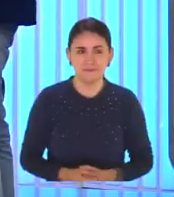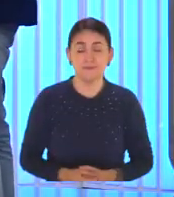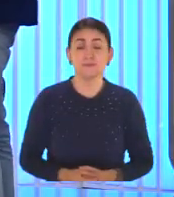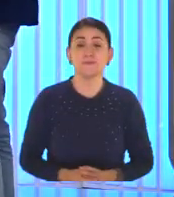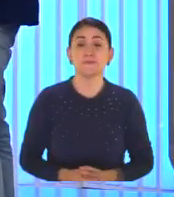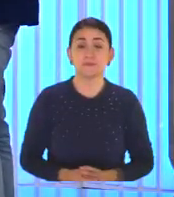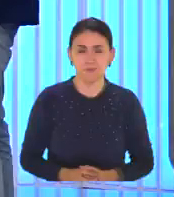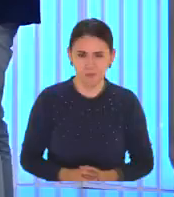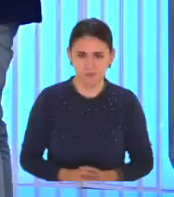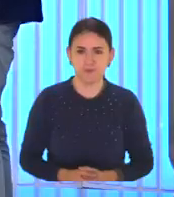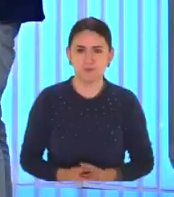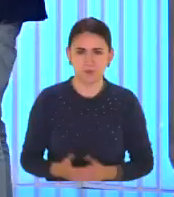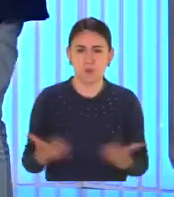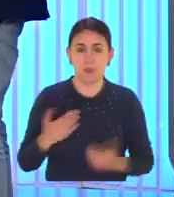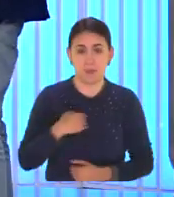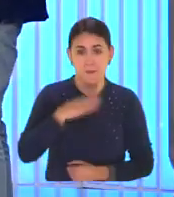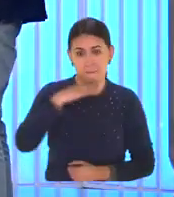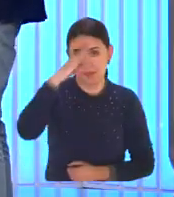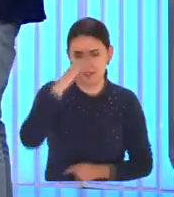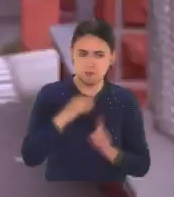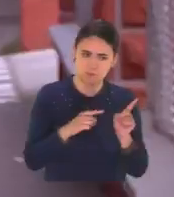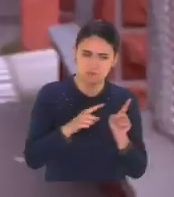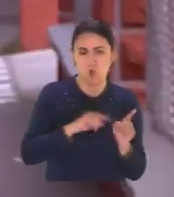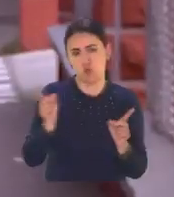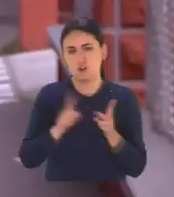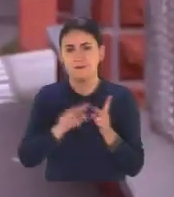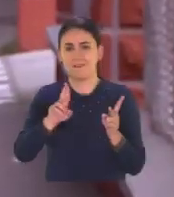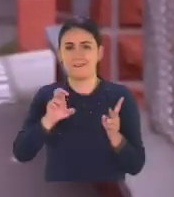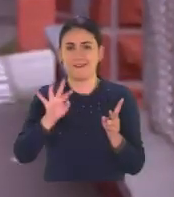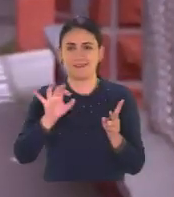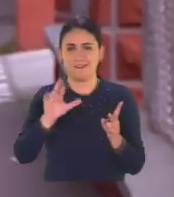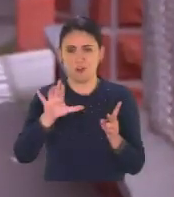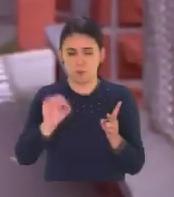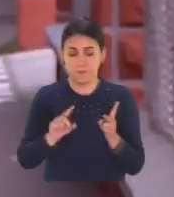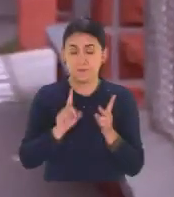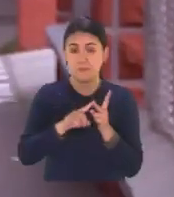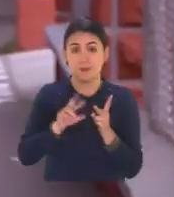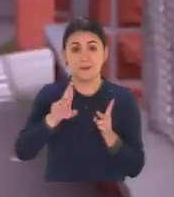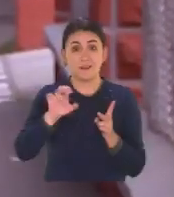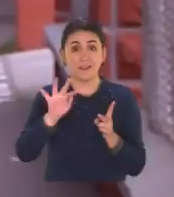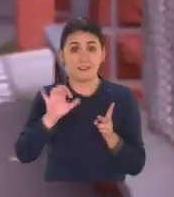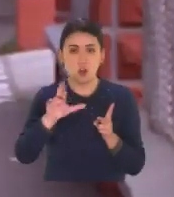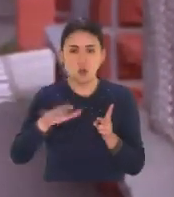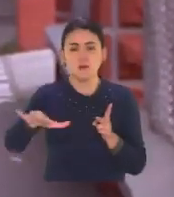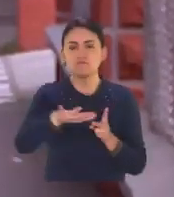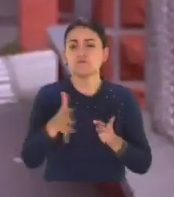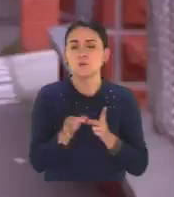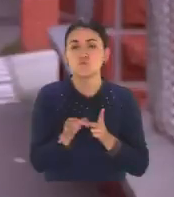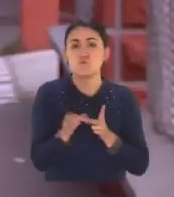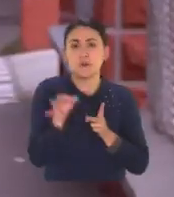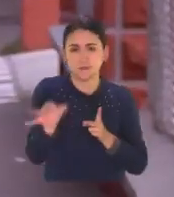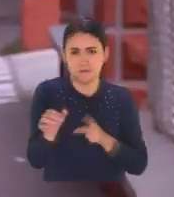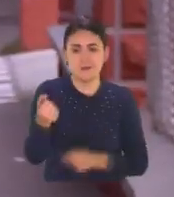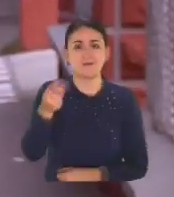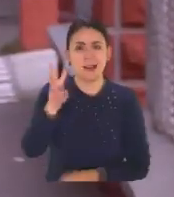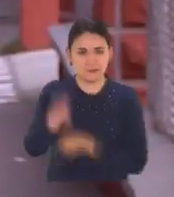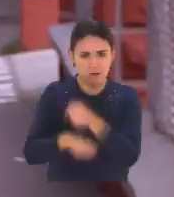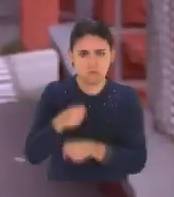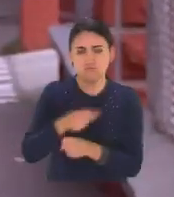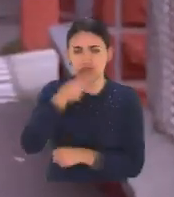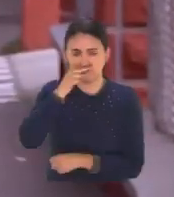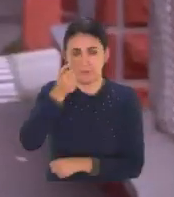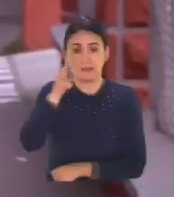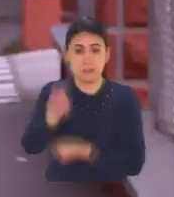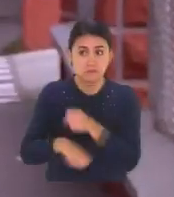Juan, un caso fue en Medellín, el otro fue en El Retiro, el del municipio del Retiro, en el oriente del departamento de Antioquia. Es el menor de 13 años